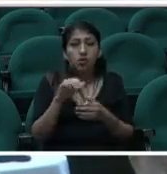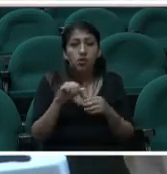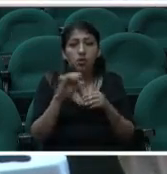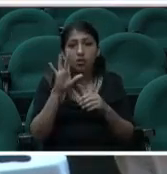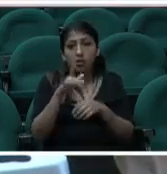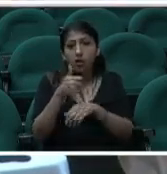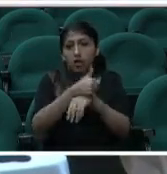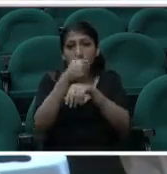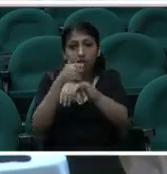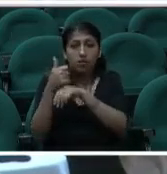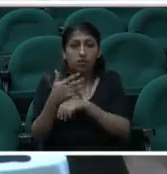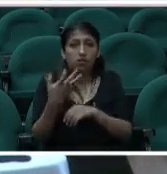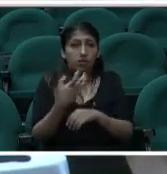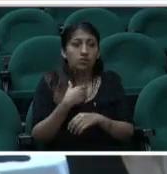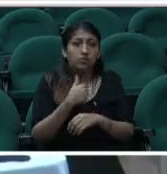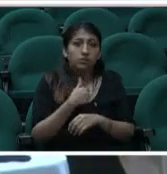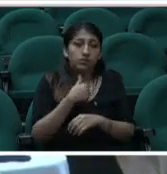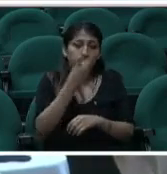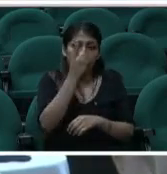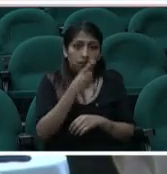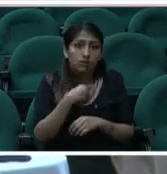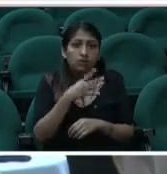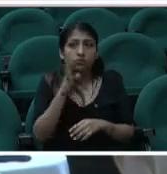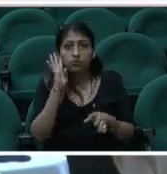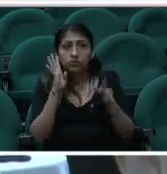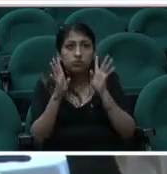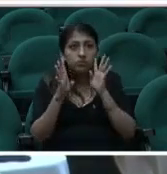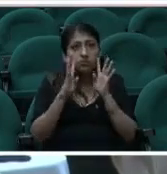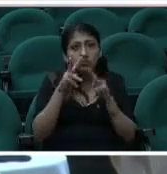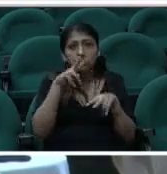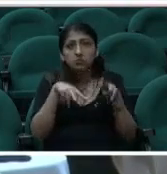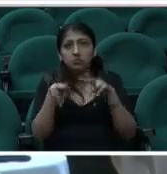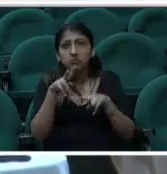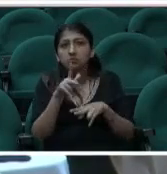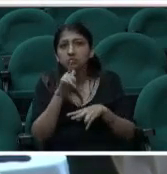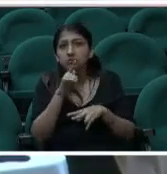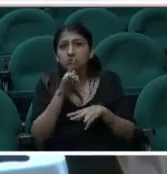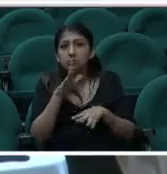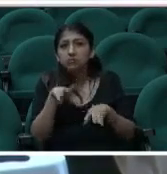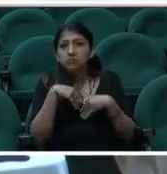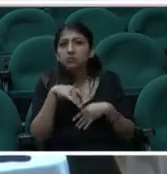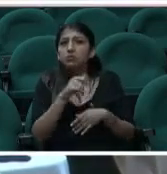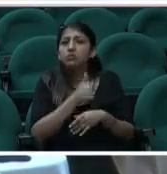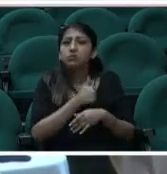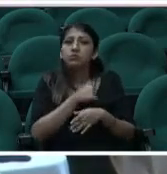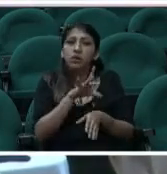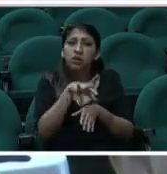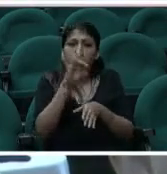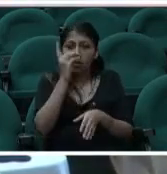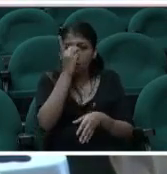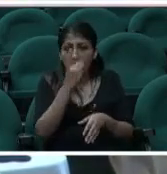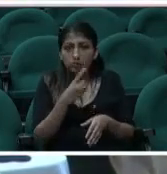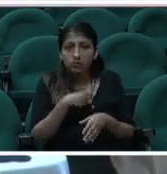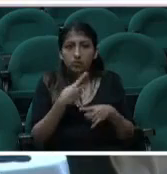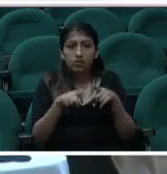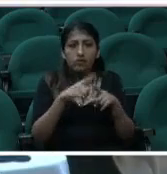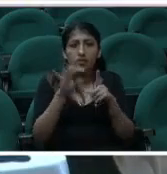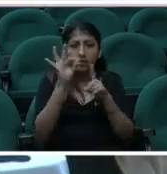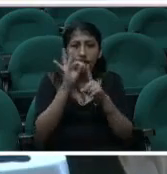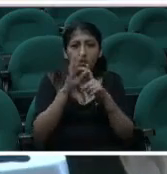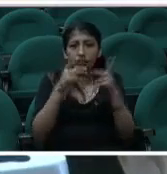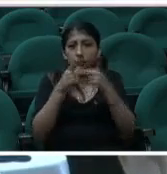o la candidata que ustedes han escuchado han analizado y también bueno ahora con todo este tema de las redes sociales